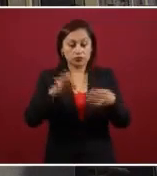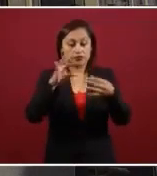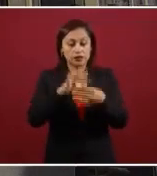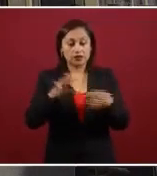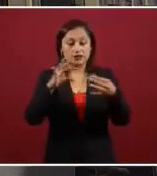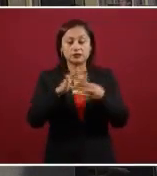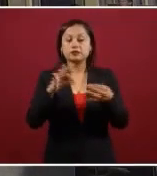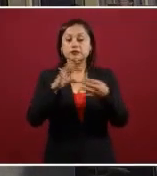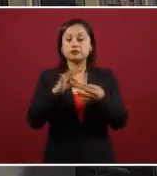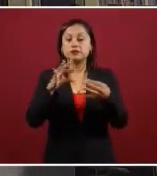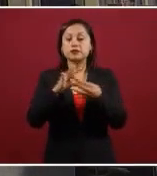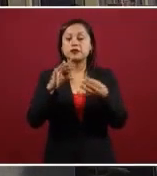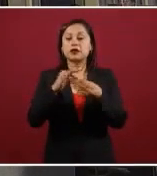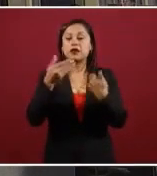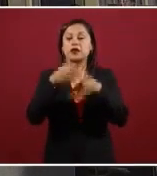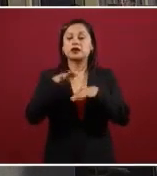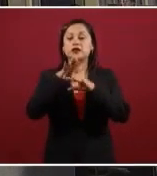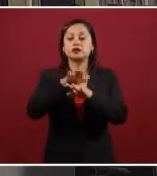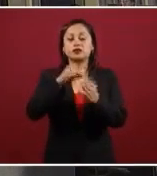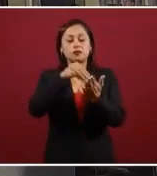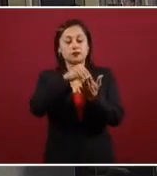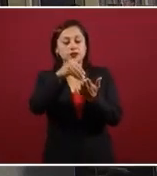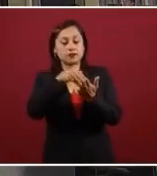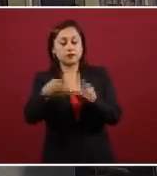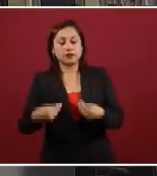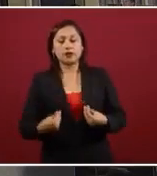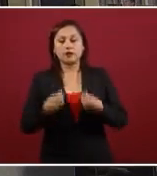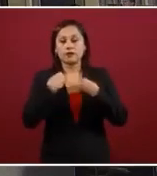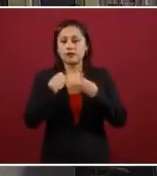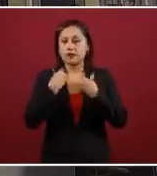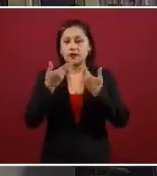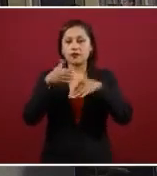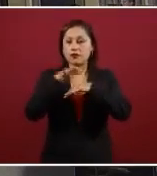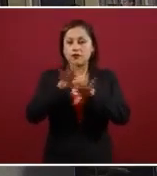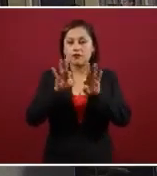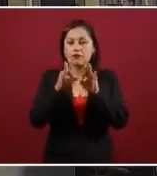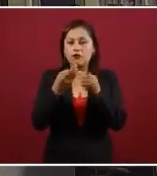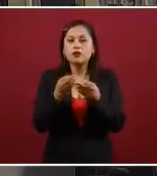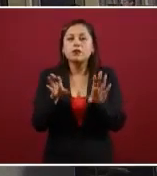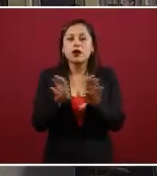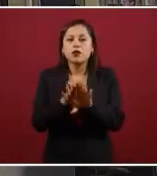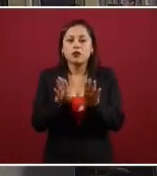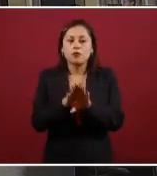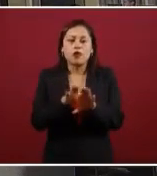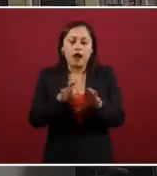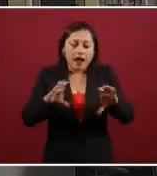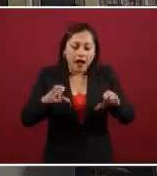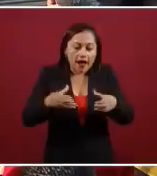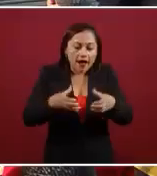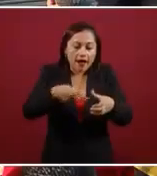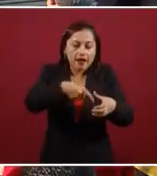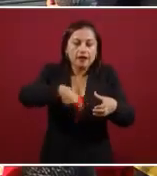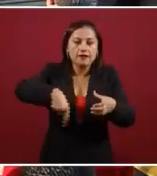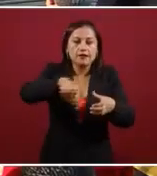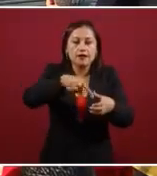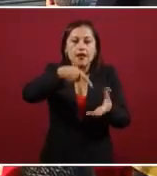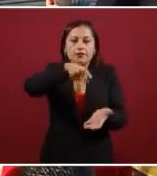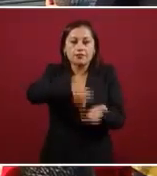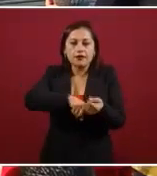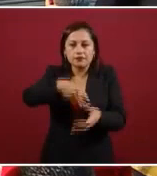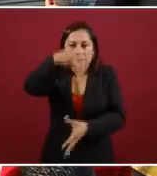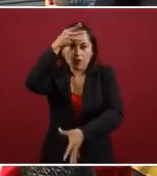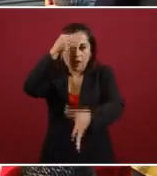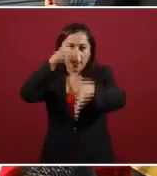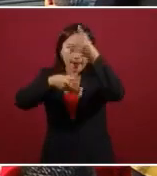queremos compartir con Sembrando Vida y es algo diferente es la metodología. La metodología es la comunidad de aprendizaje campesino,